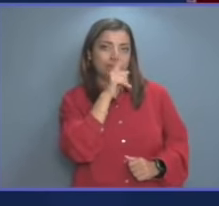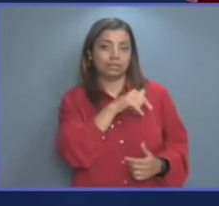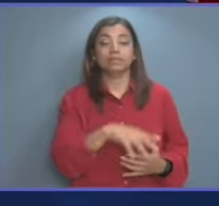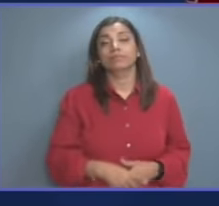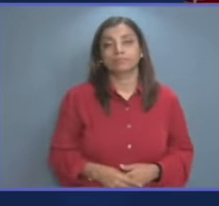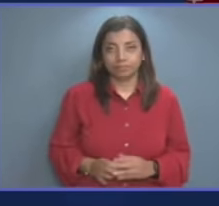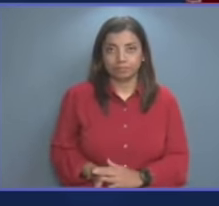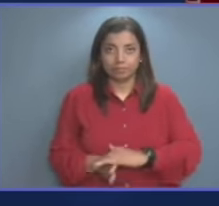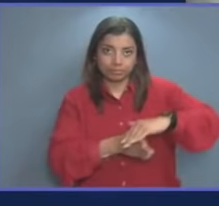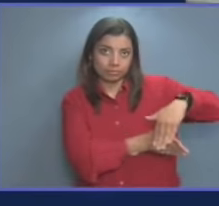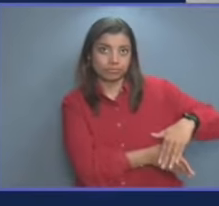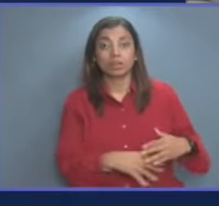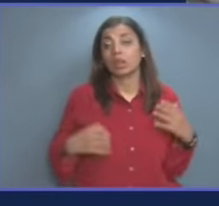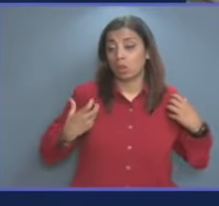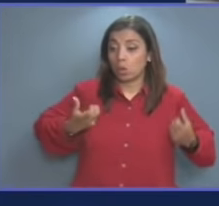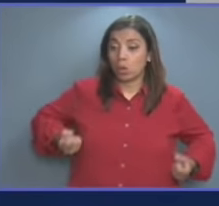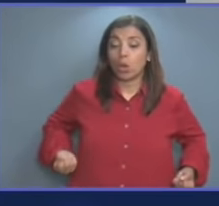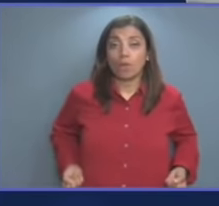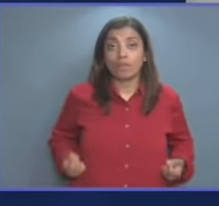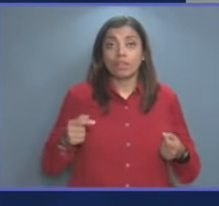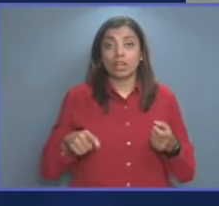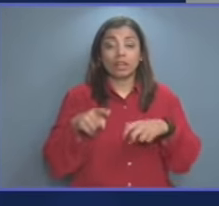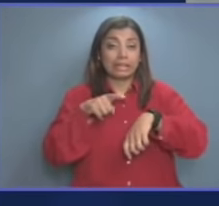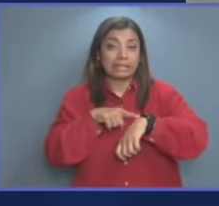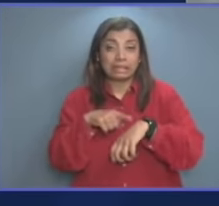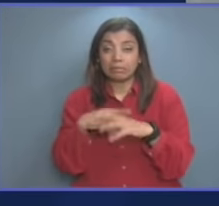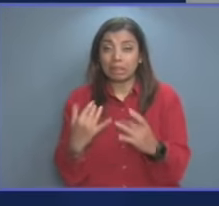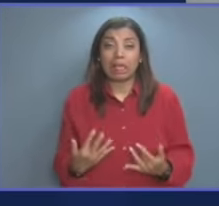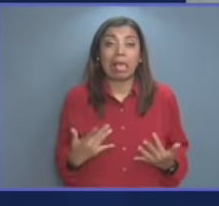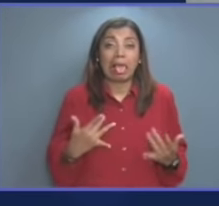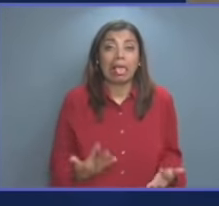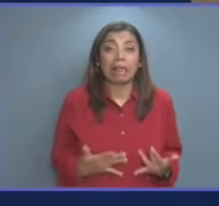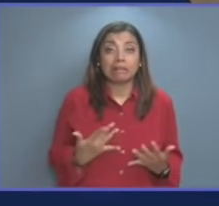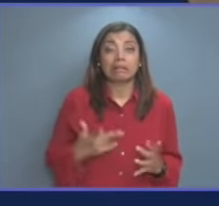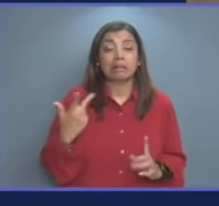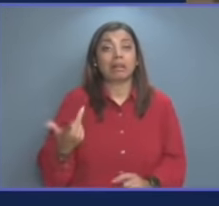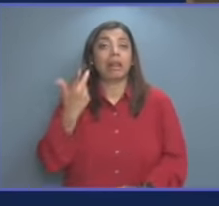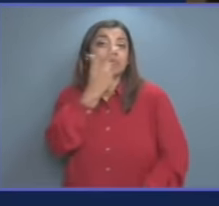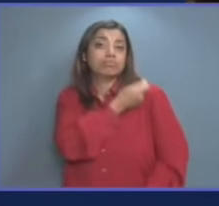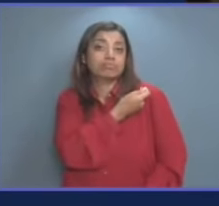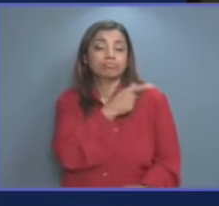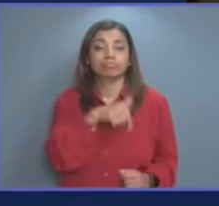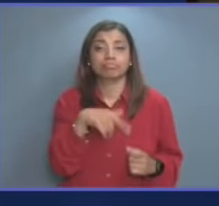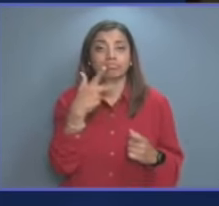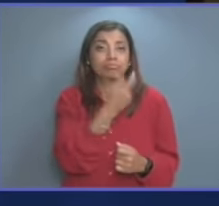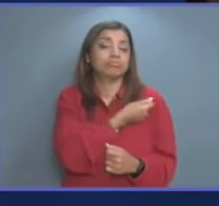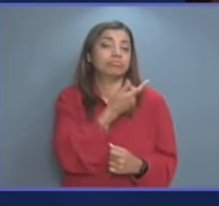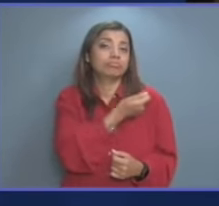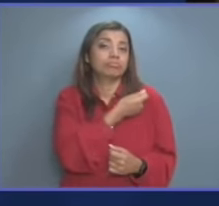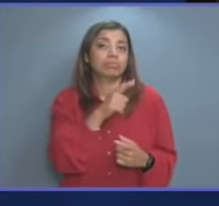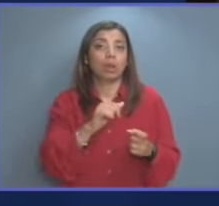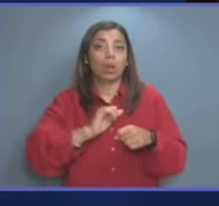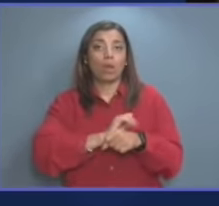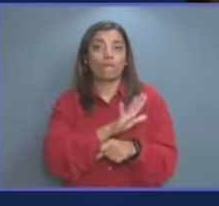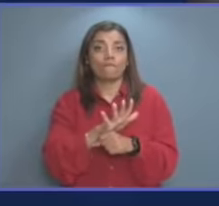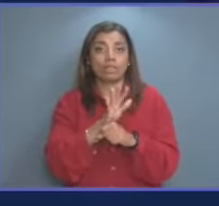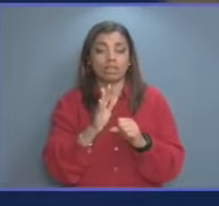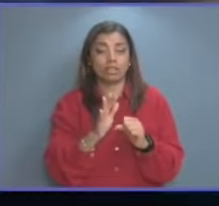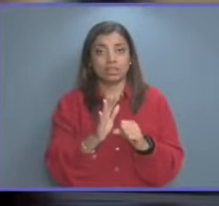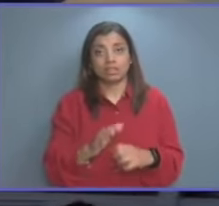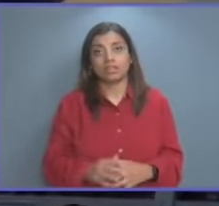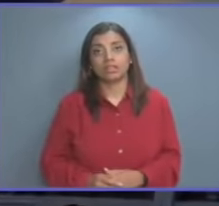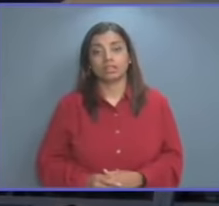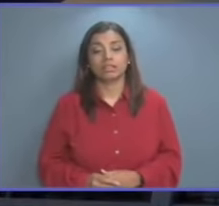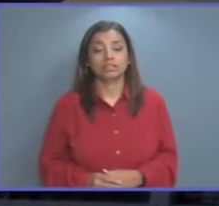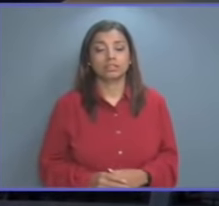gobierno reduce el tiempo de espera para la aplicación de la tercera dosis de la vacuna anti kobe de 19